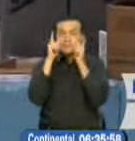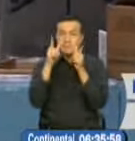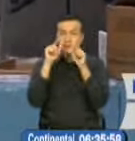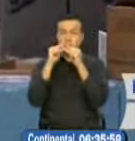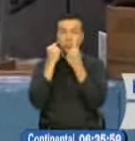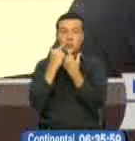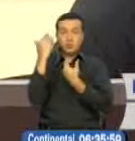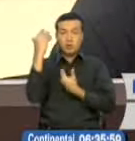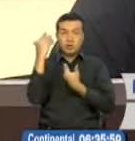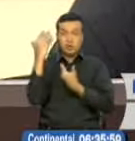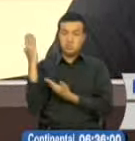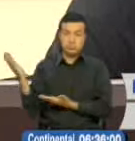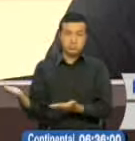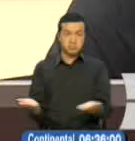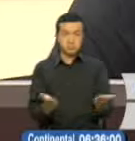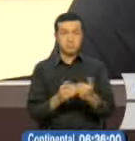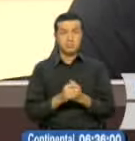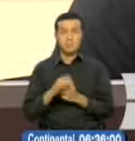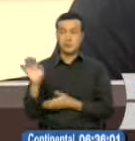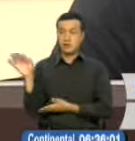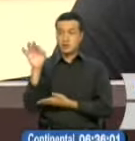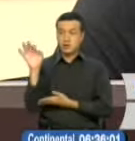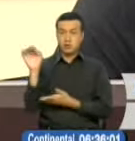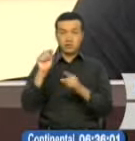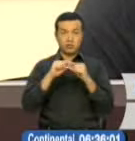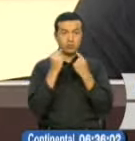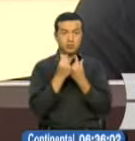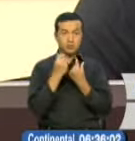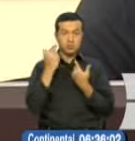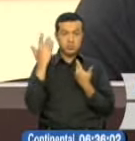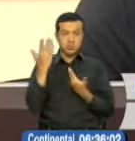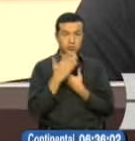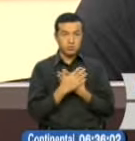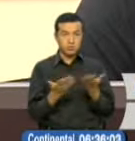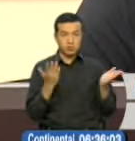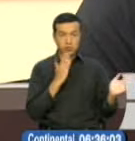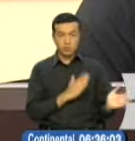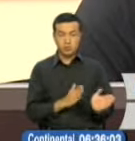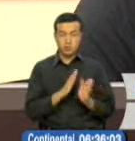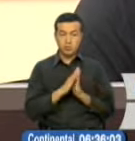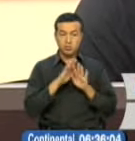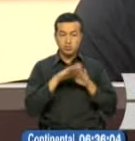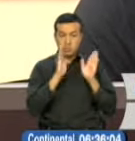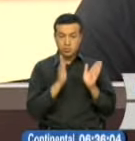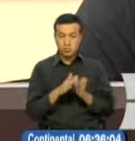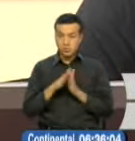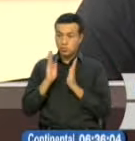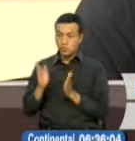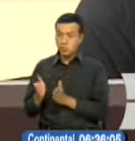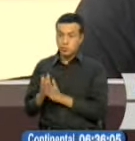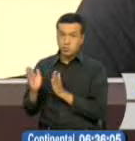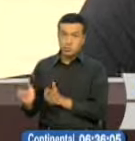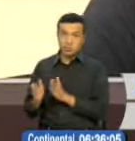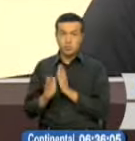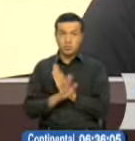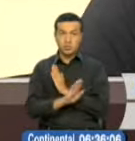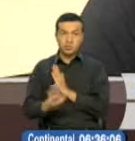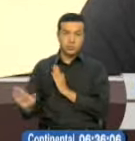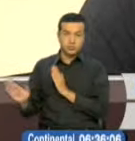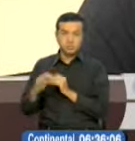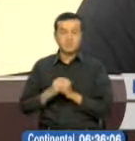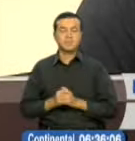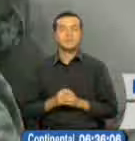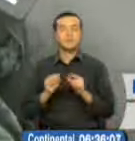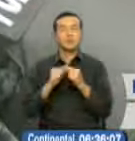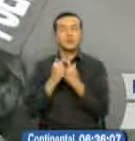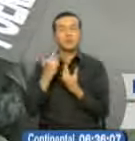movimientos políticos. Los delegados de las organizaciones políticas presentes en cada una de las mesas, tanto del Movimiento de este país como la Alianza